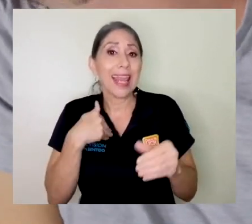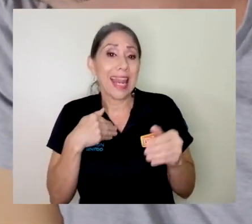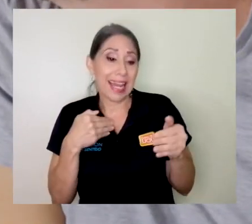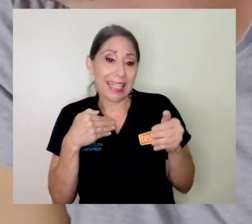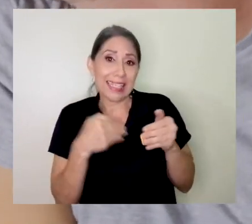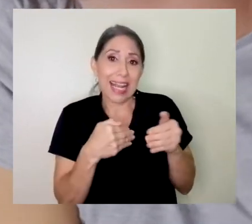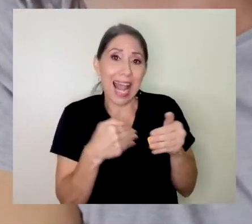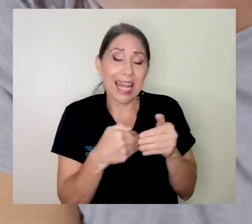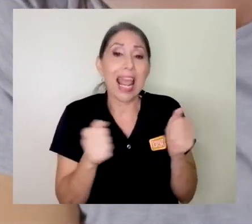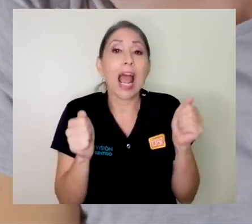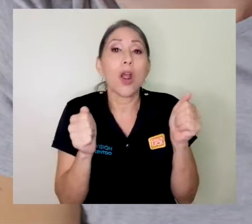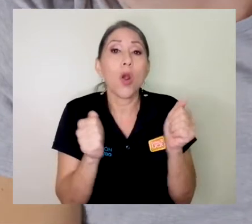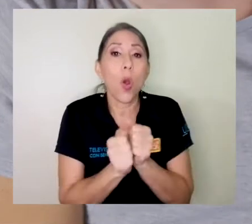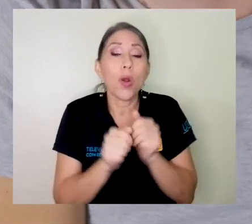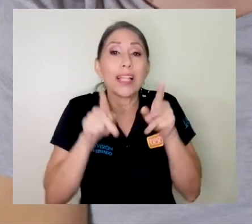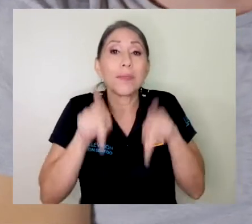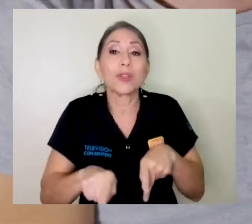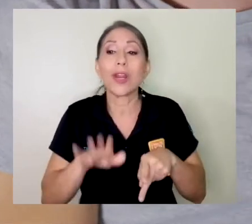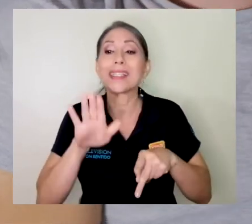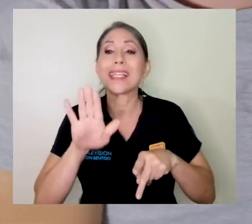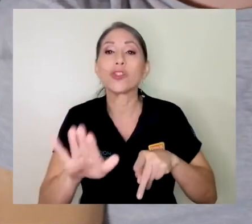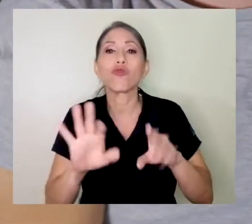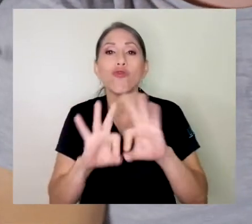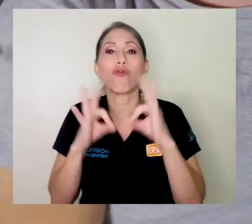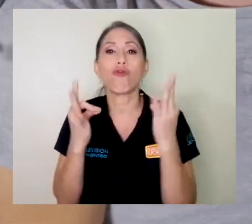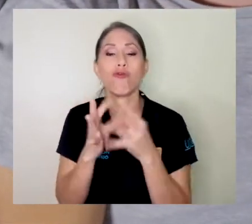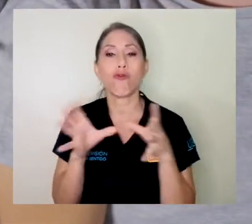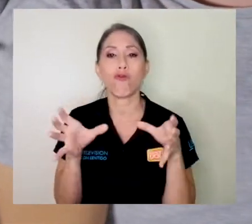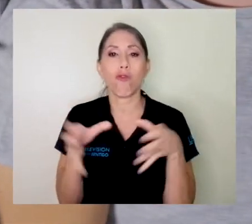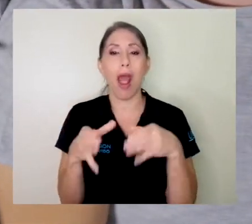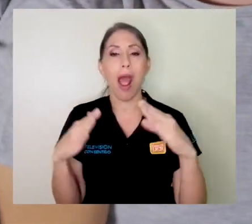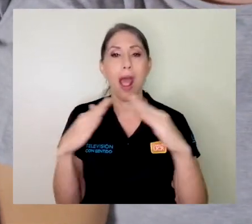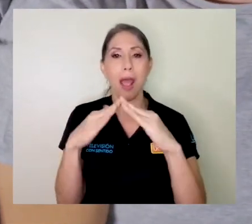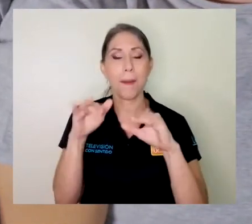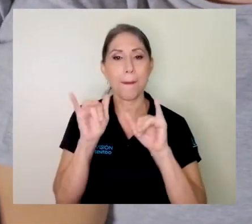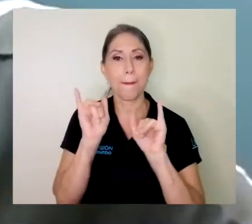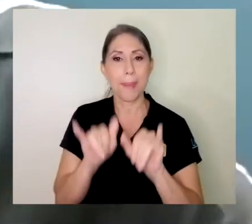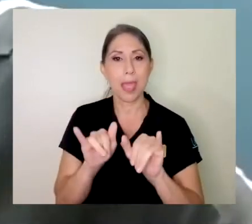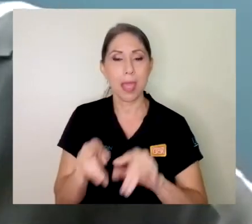del núcleo familiar, por llamarlo de alguna manera.